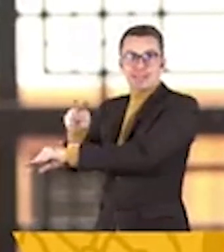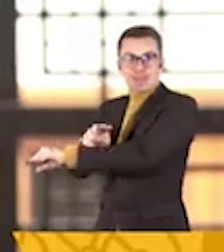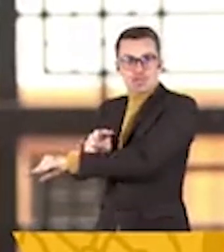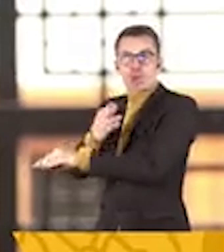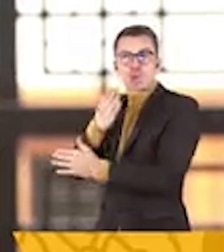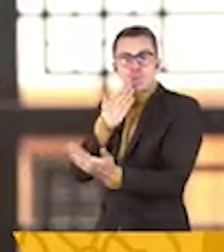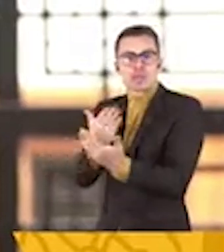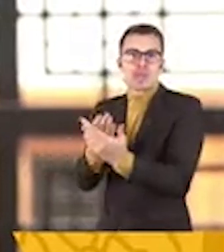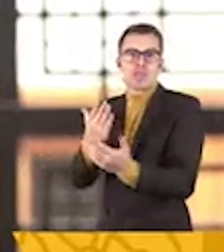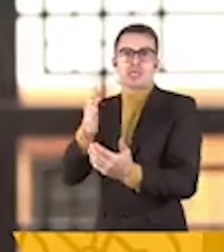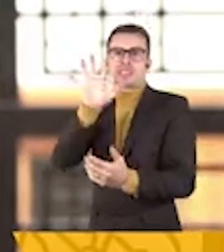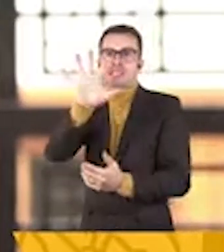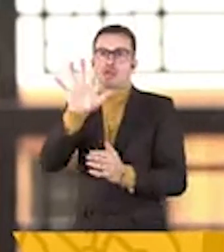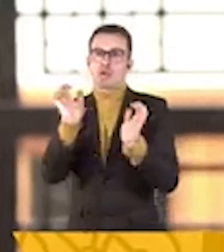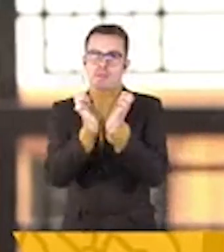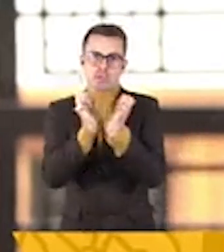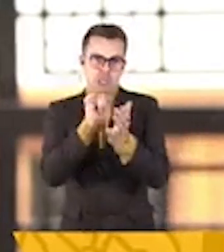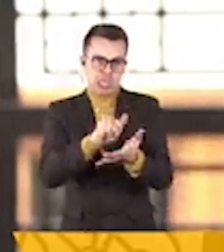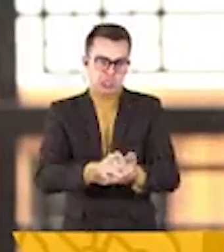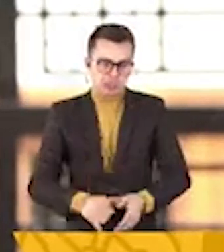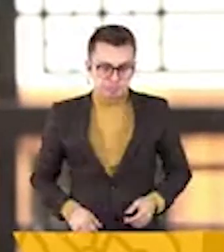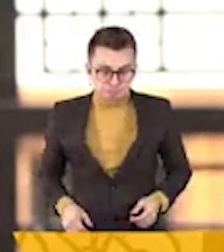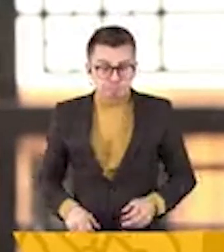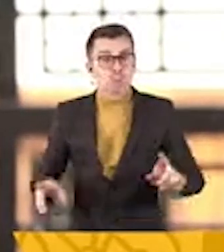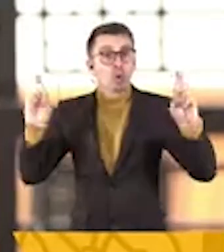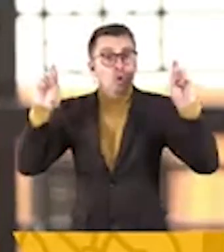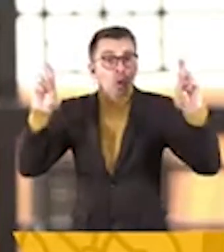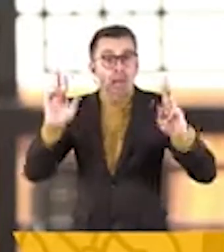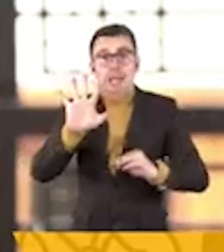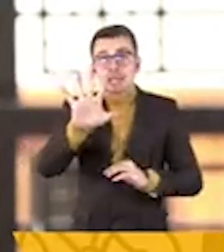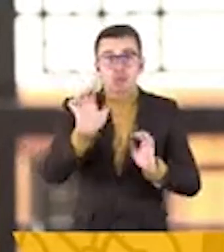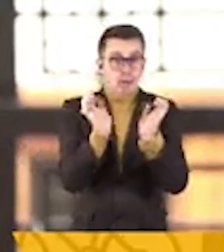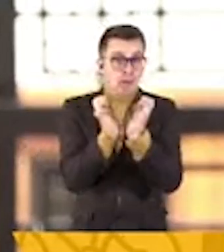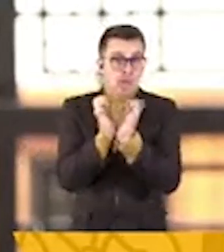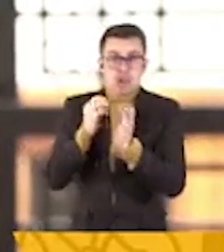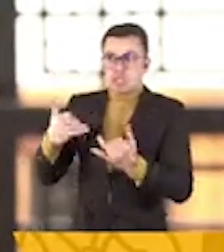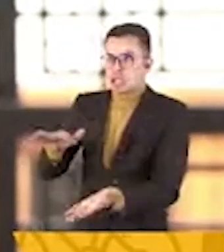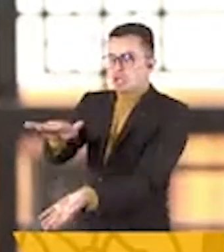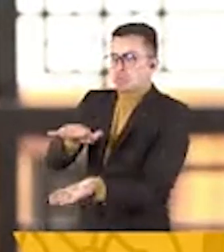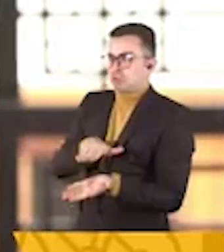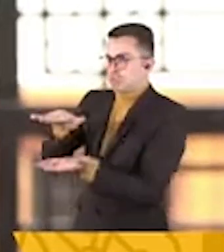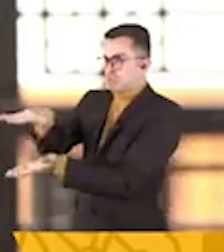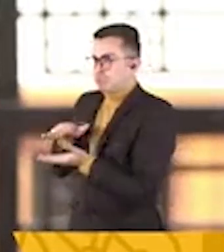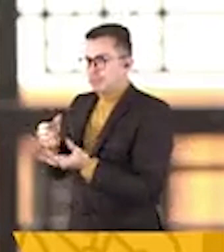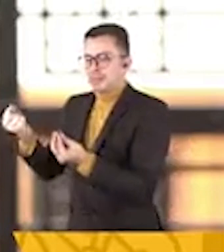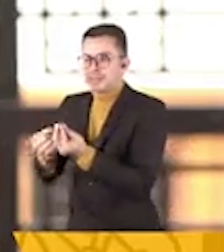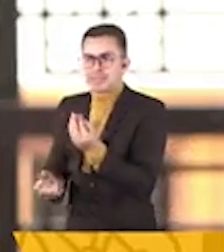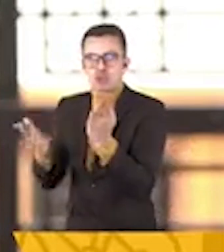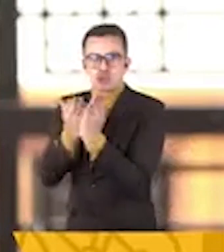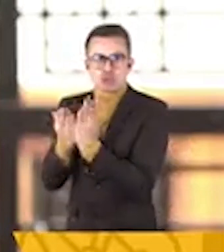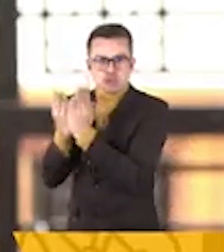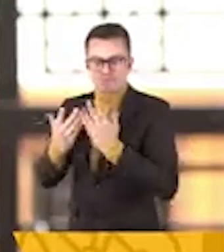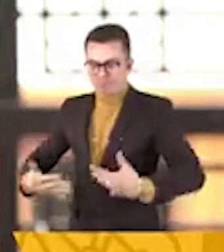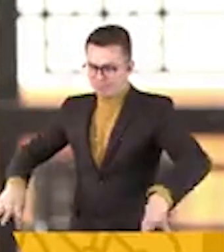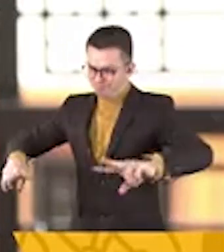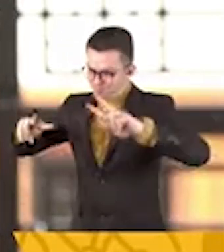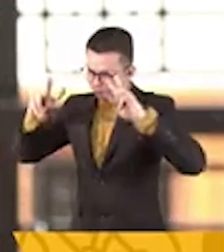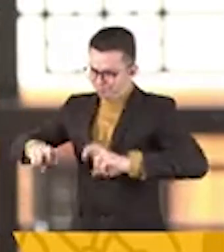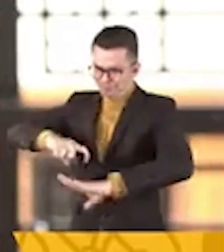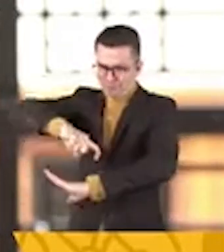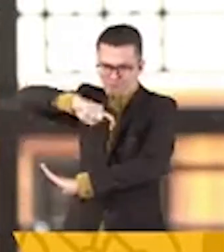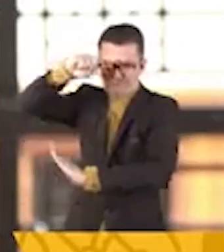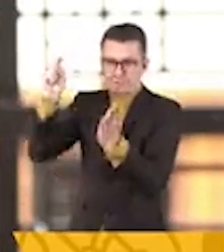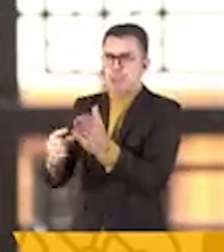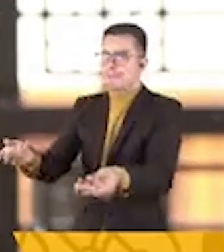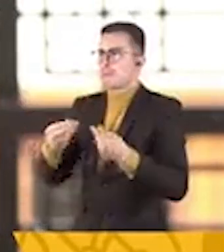5 de mayo. Espero que el 5 de mayo tengamos los estudios y diseños definitivos de nuestra primera línea del